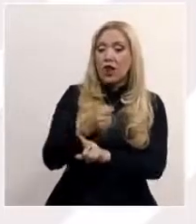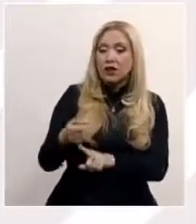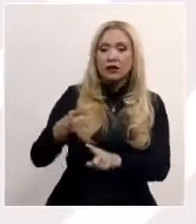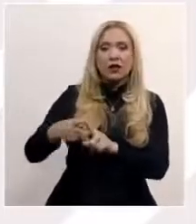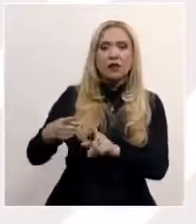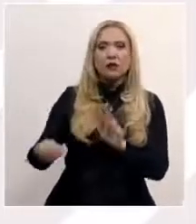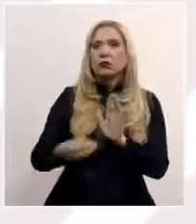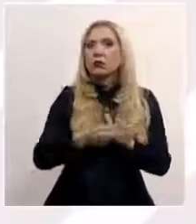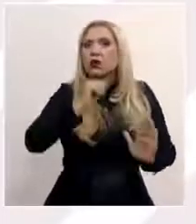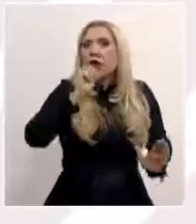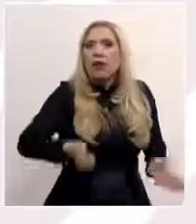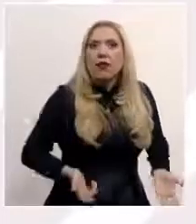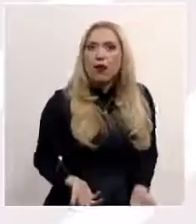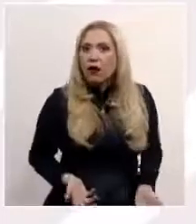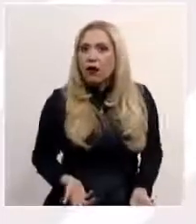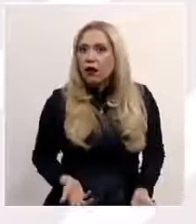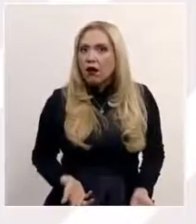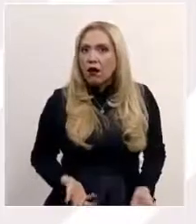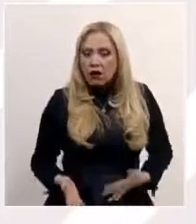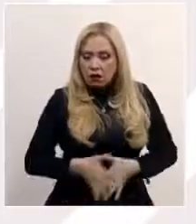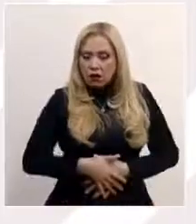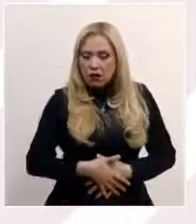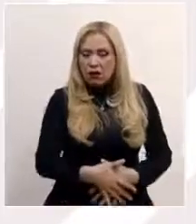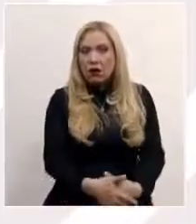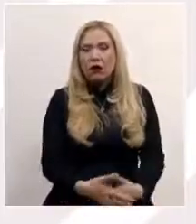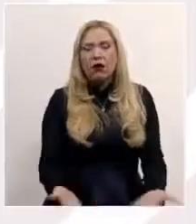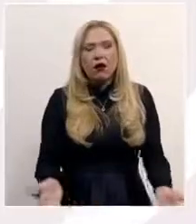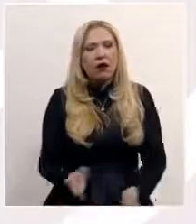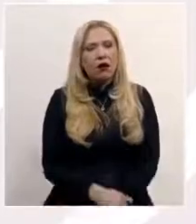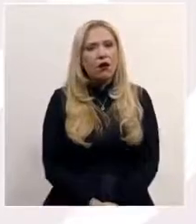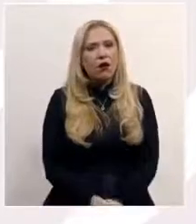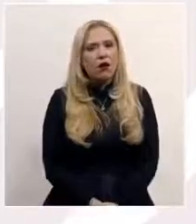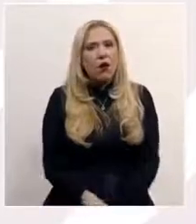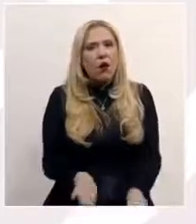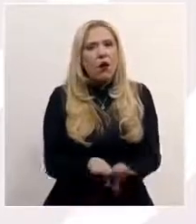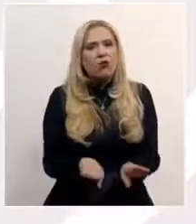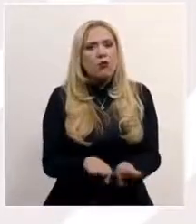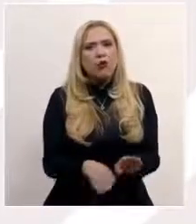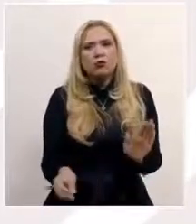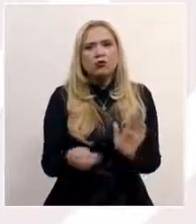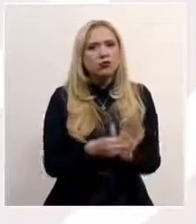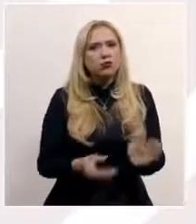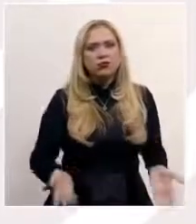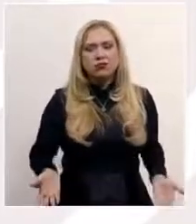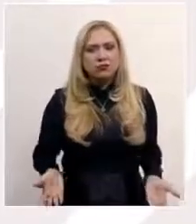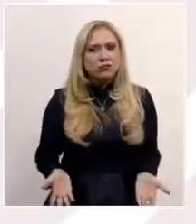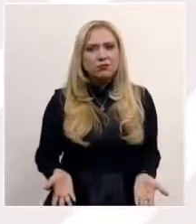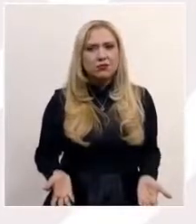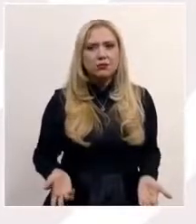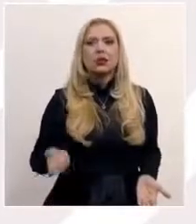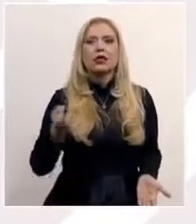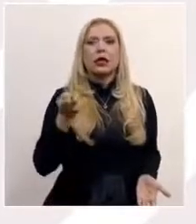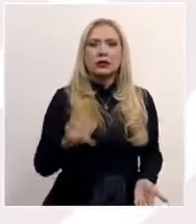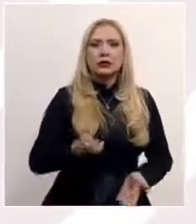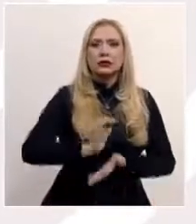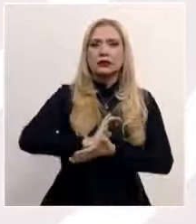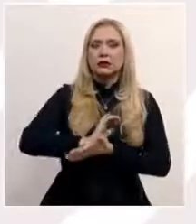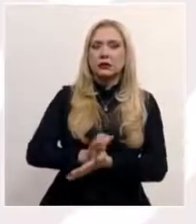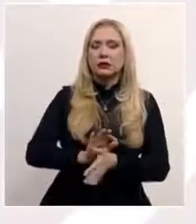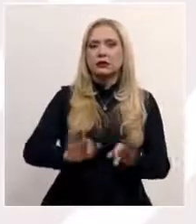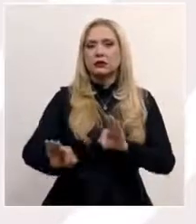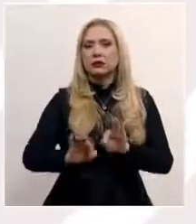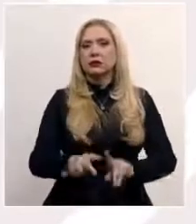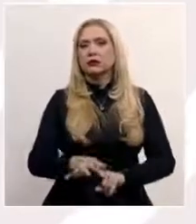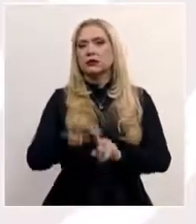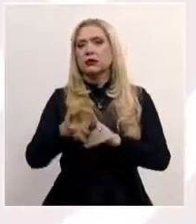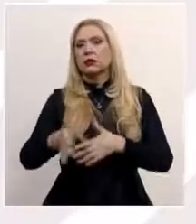se desatan una vez que una mujer está sufriendo un tipo de violencia de género no están ocurriendo en el caso de la discriminación laboral por embarazo,